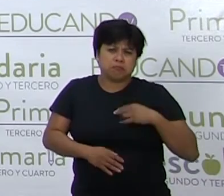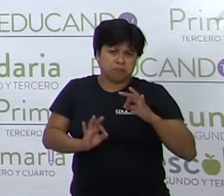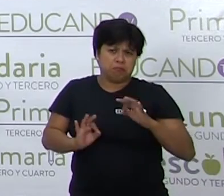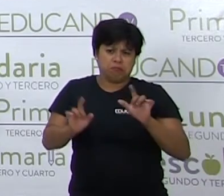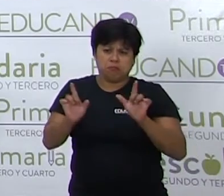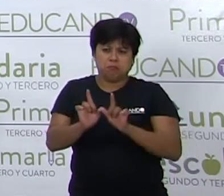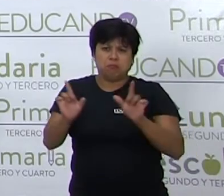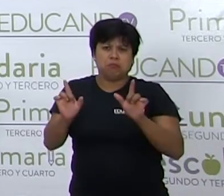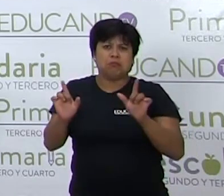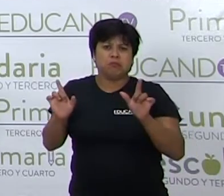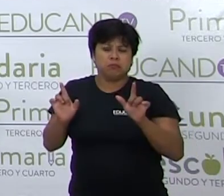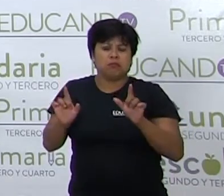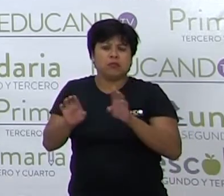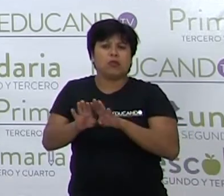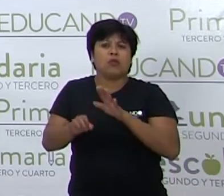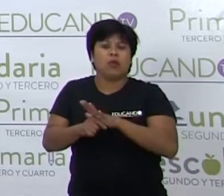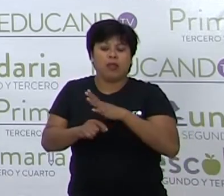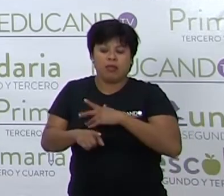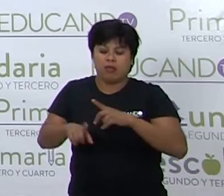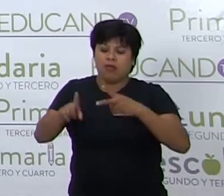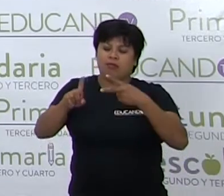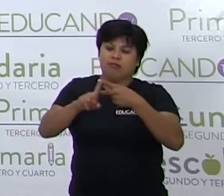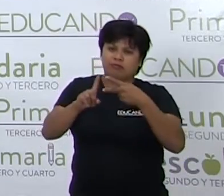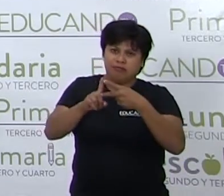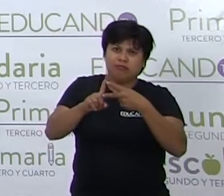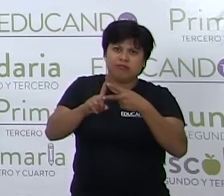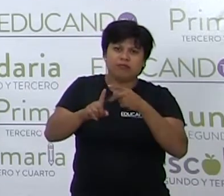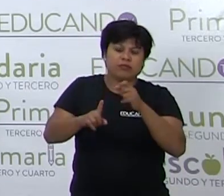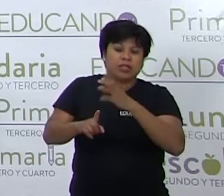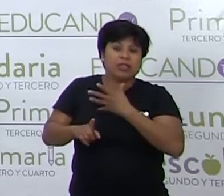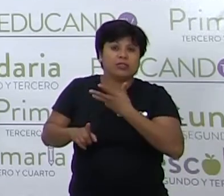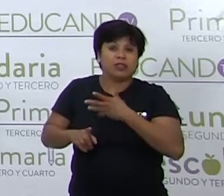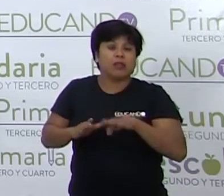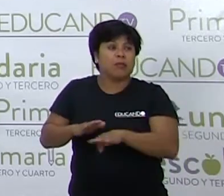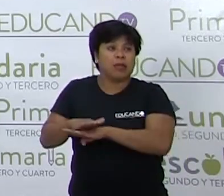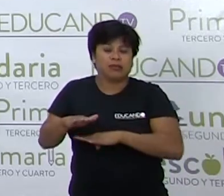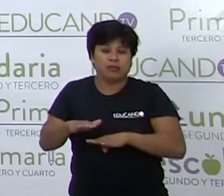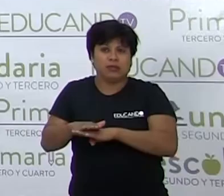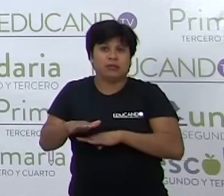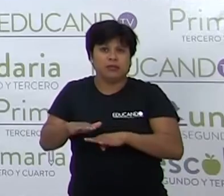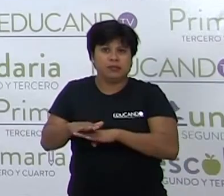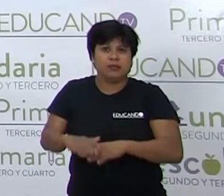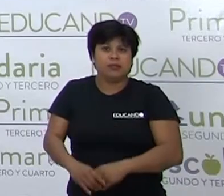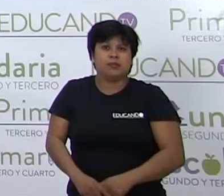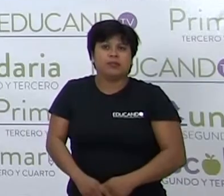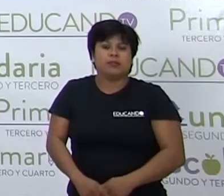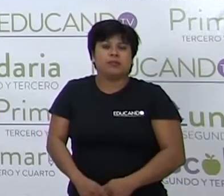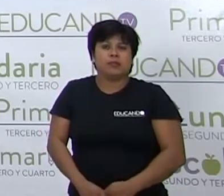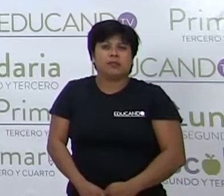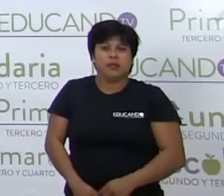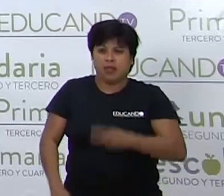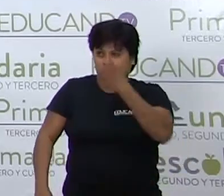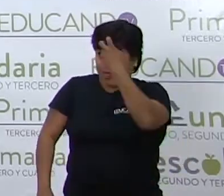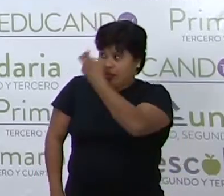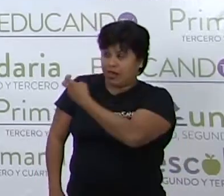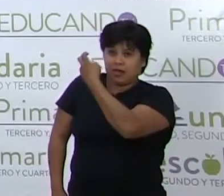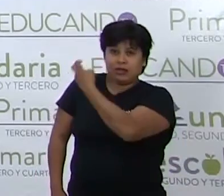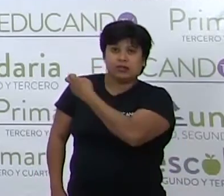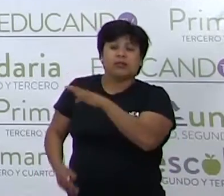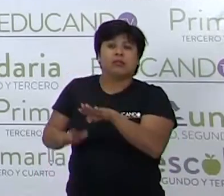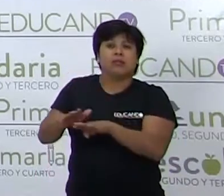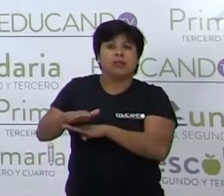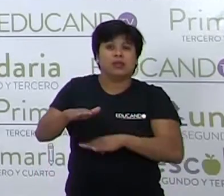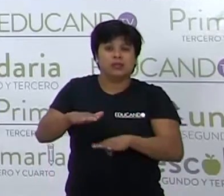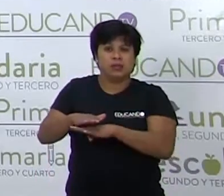estamos que ya tenemos la figura tenemos aquí una base qué es esta parte de acá y